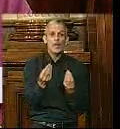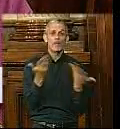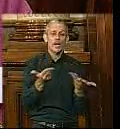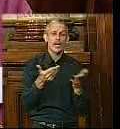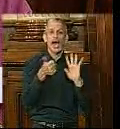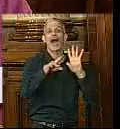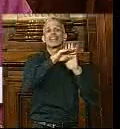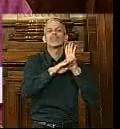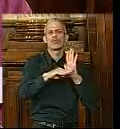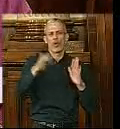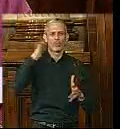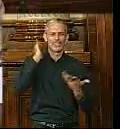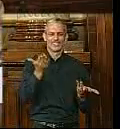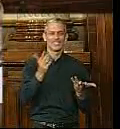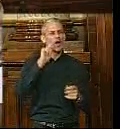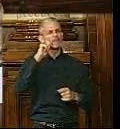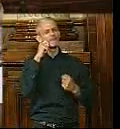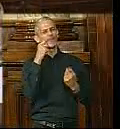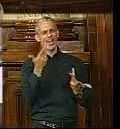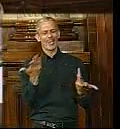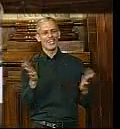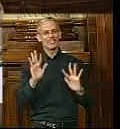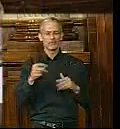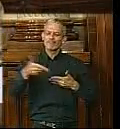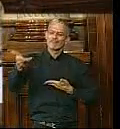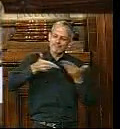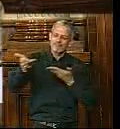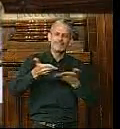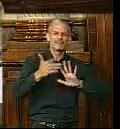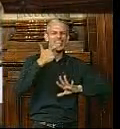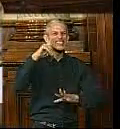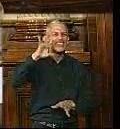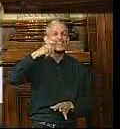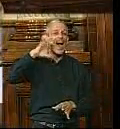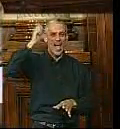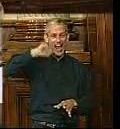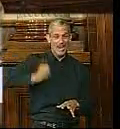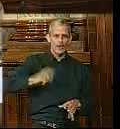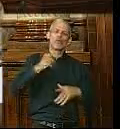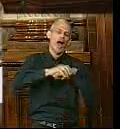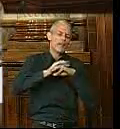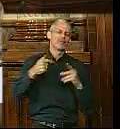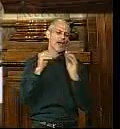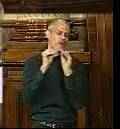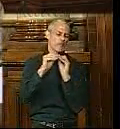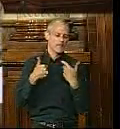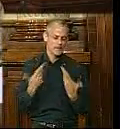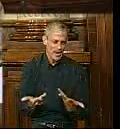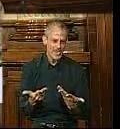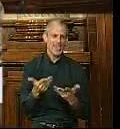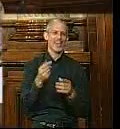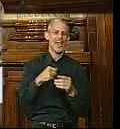artículo 16, somos Así iguales. es, qué lindo, hemos compartido a Silvana Weinberg, una amiga, una colega,